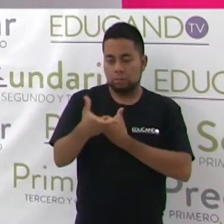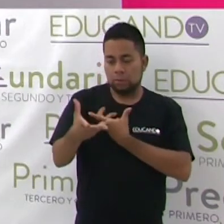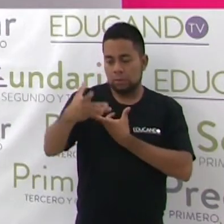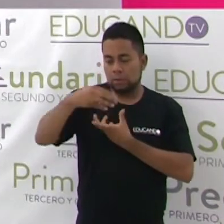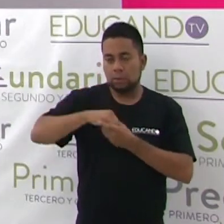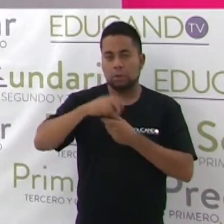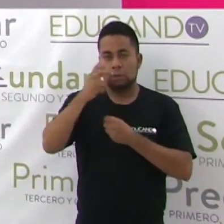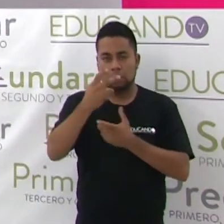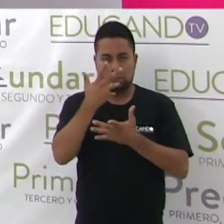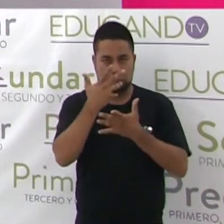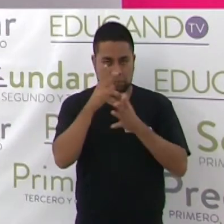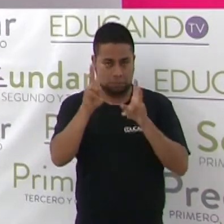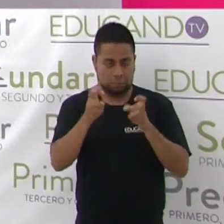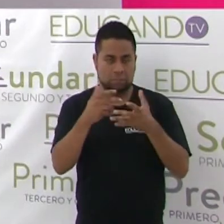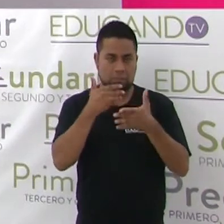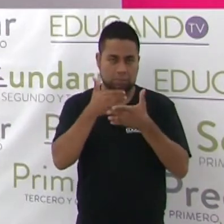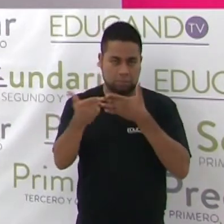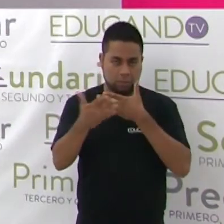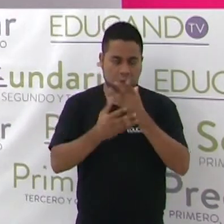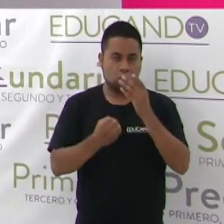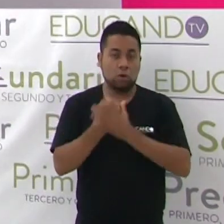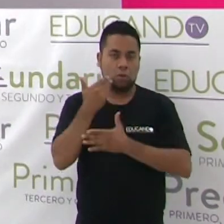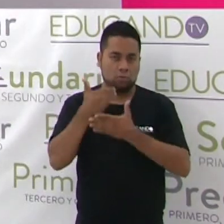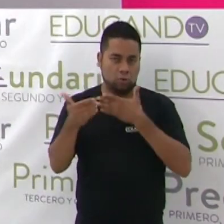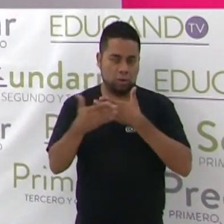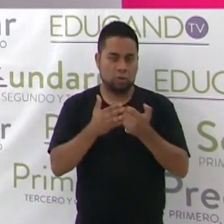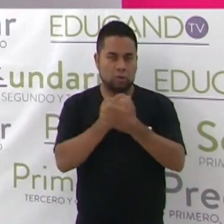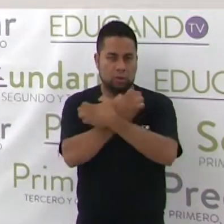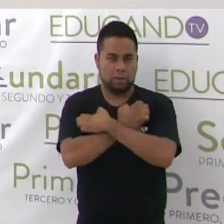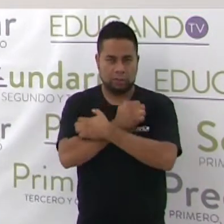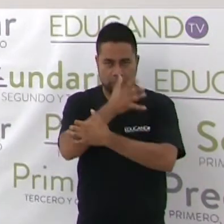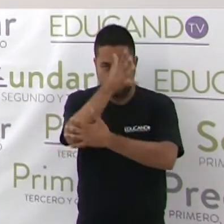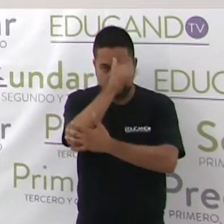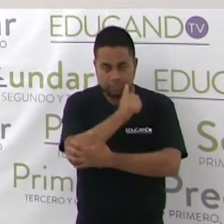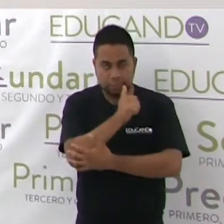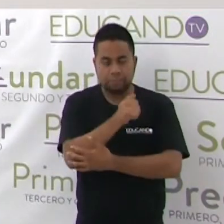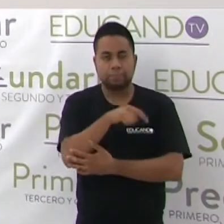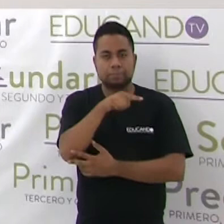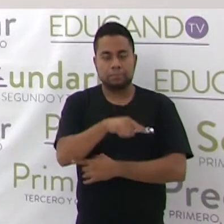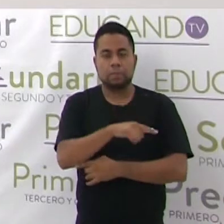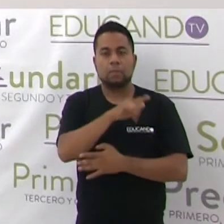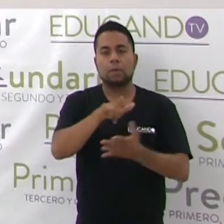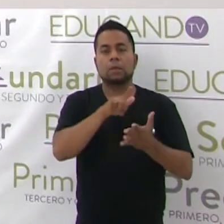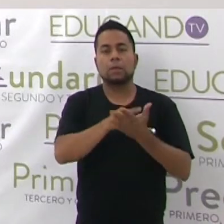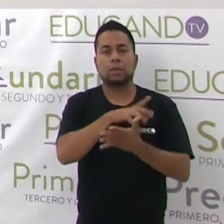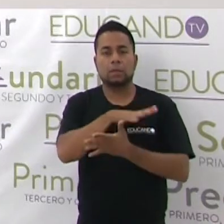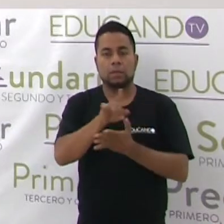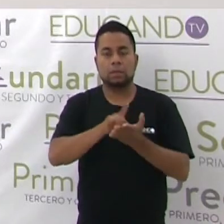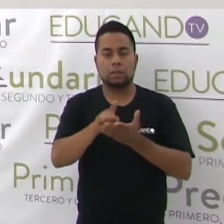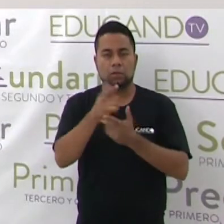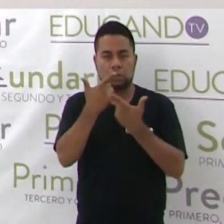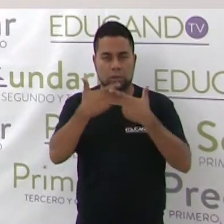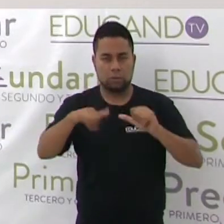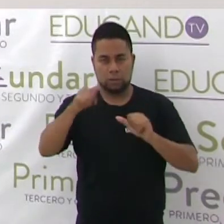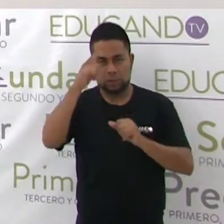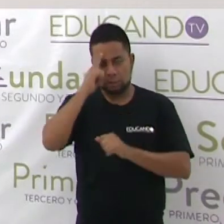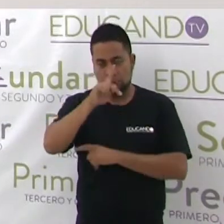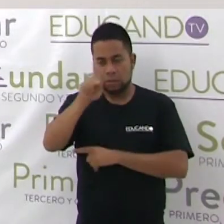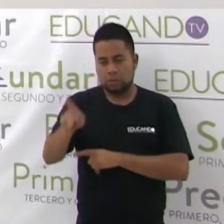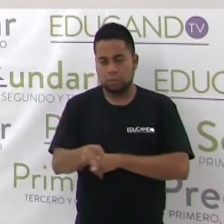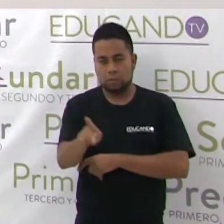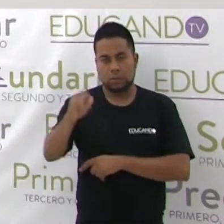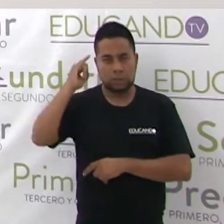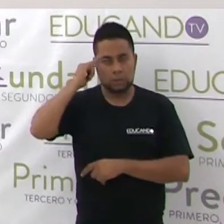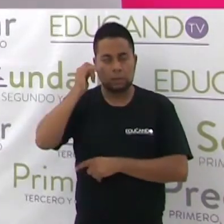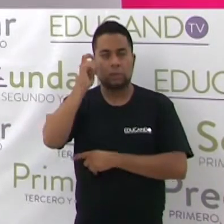nuevo modelo educativo, ¿de acuerdo? Bueno, aquí la Ley General de Derechos Lingüísticos de los Pueblos